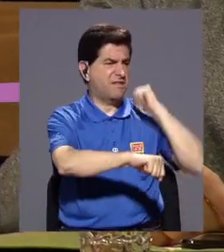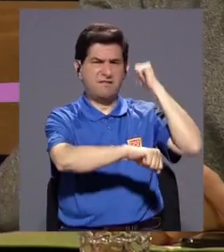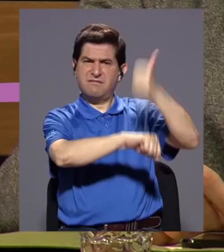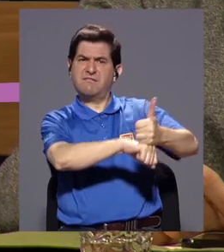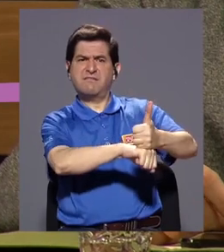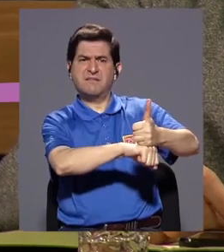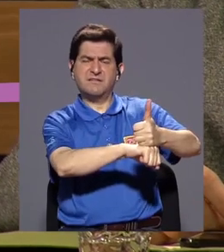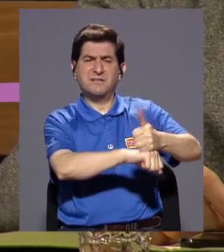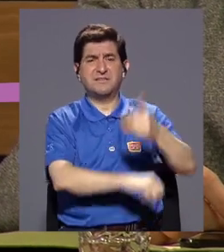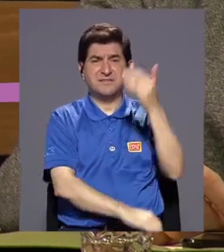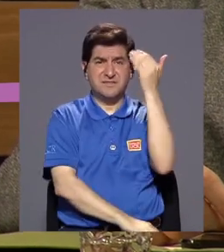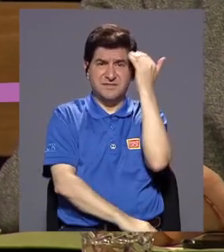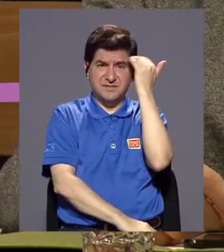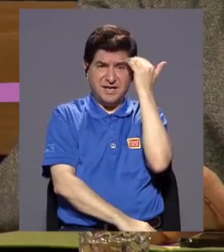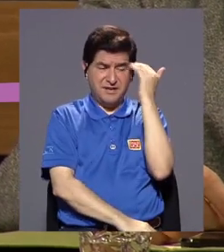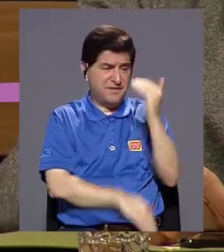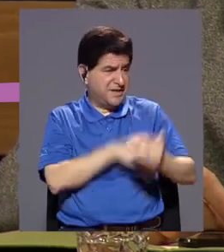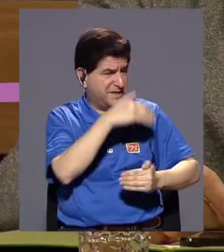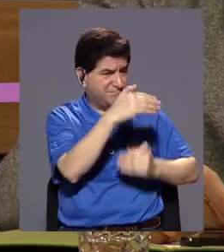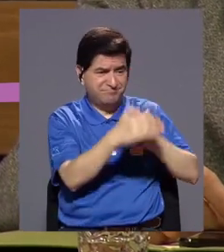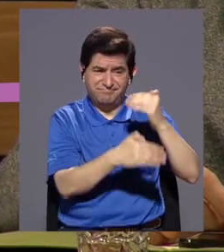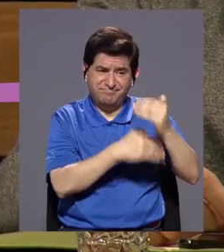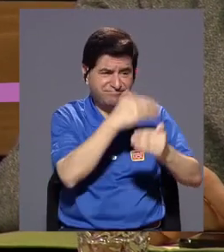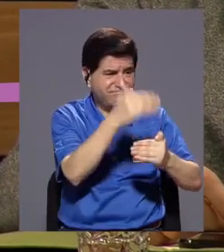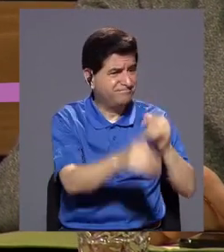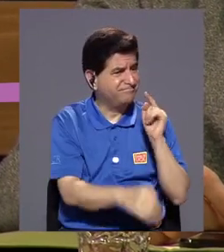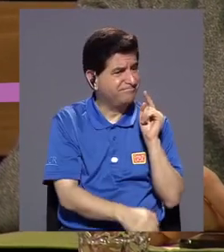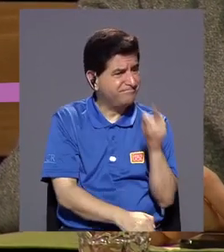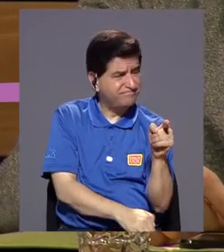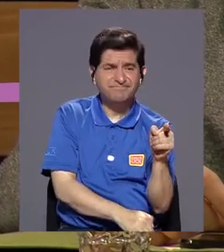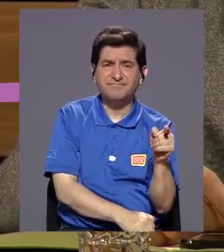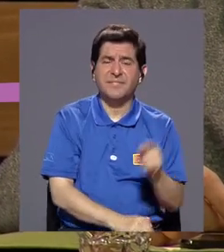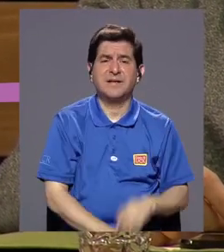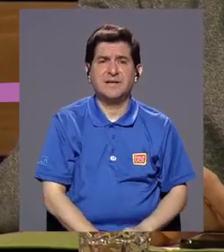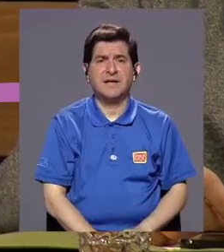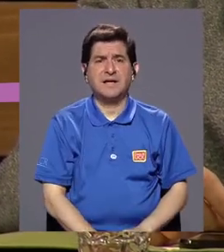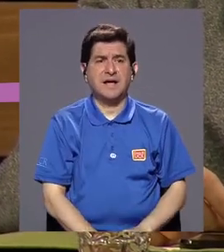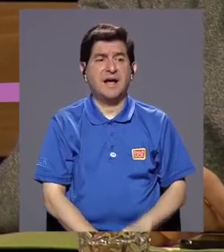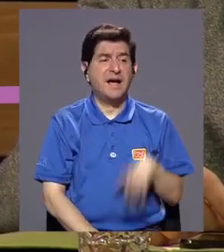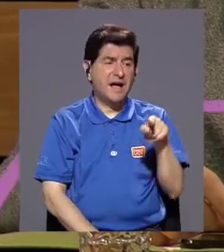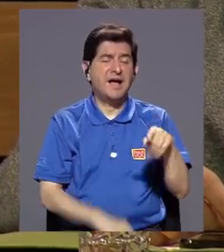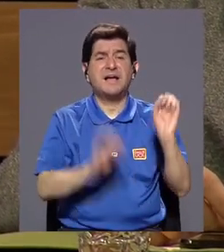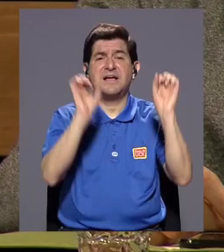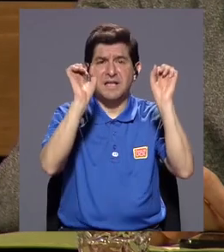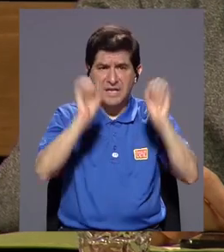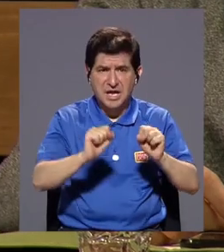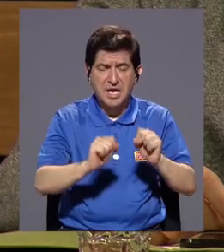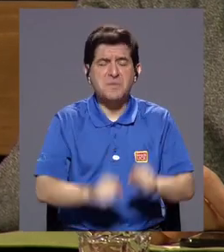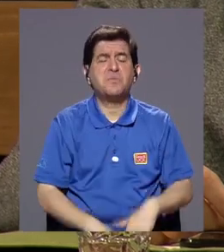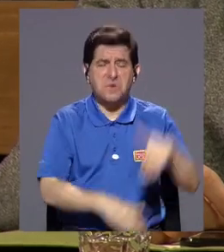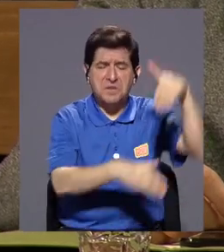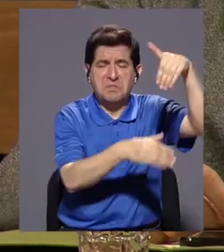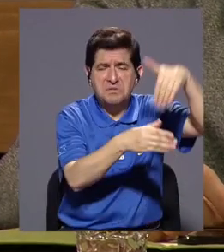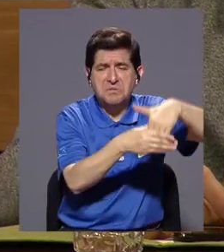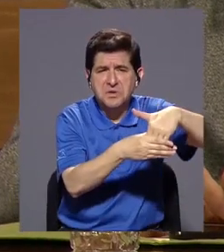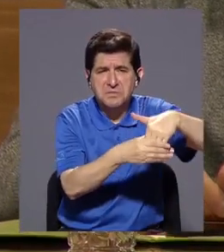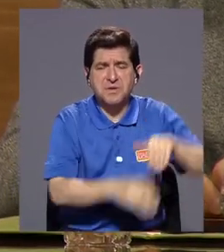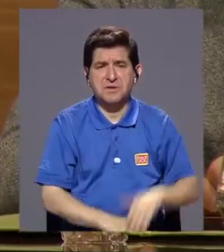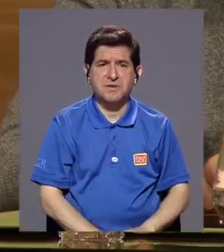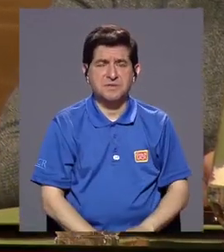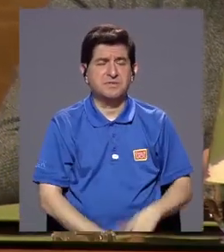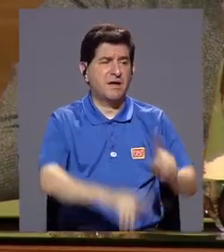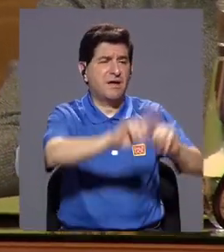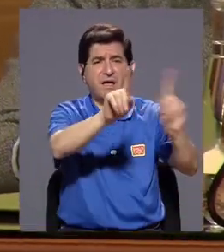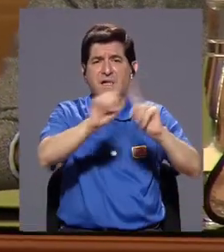proceso, que es un proceso que es susceptible de intervención, en sus distintas etapas, por ser